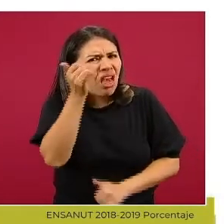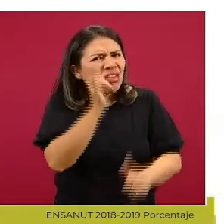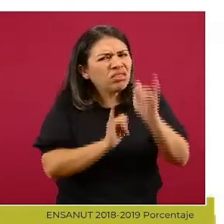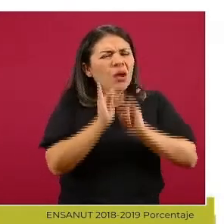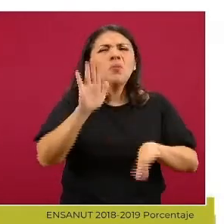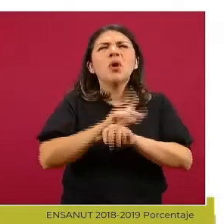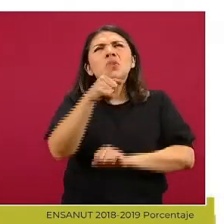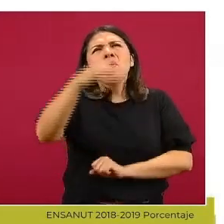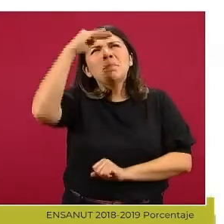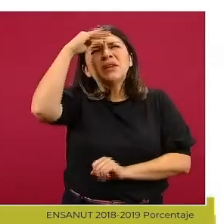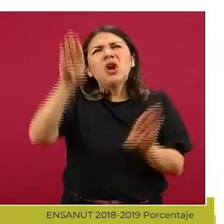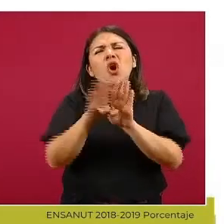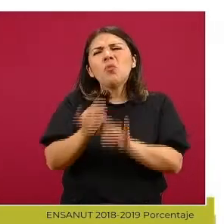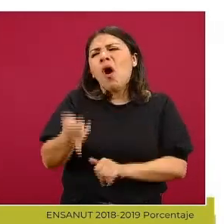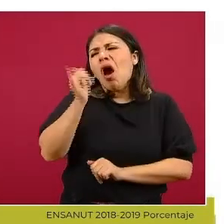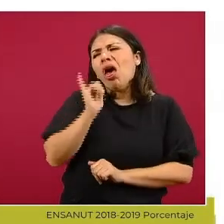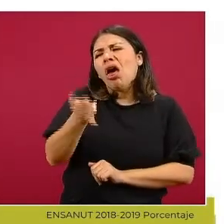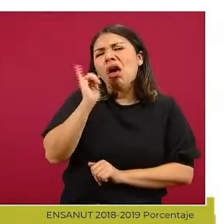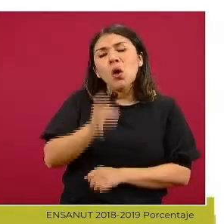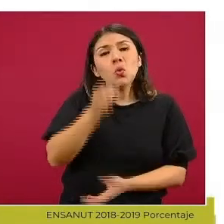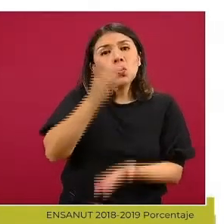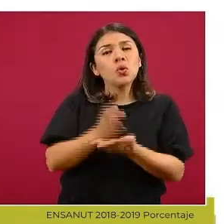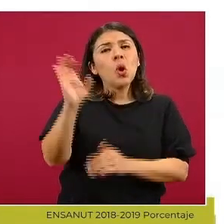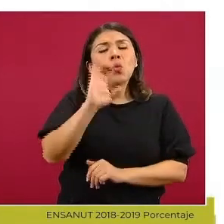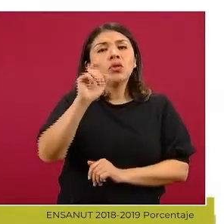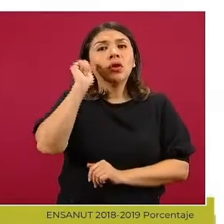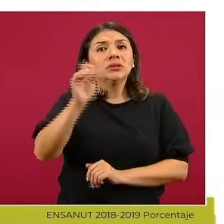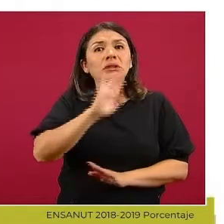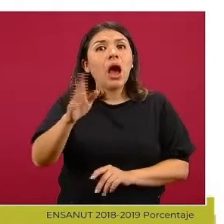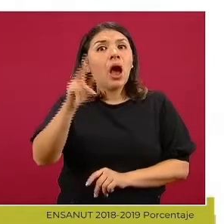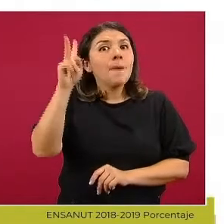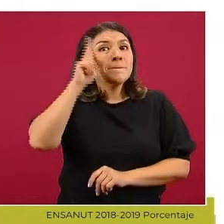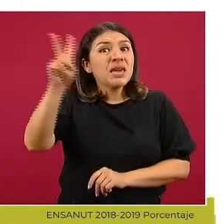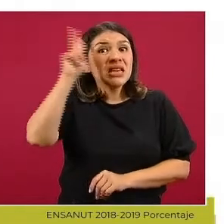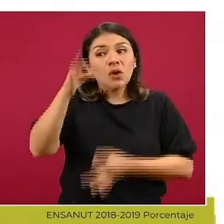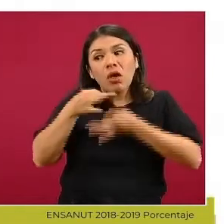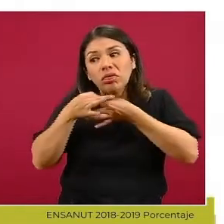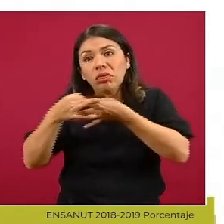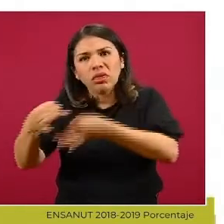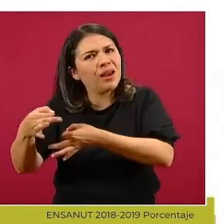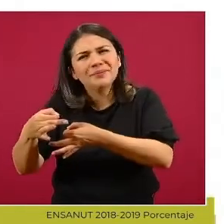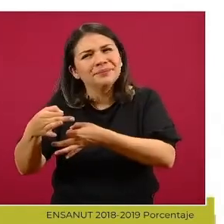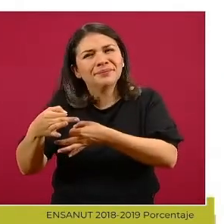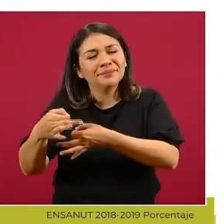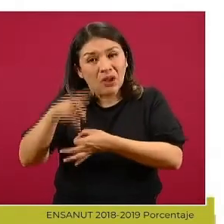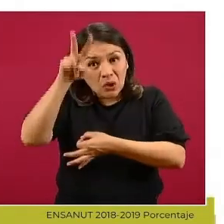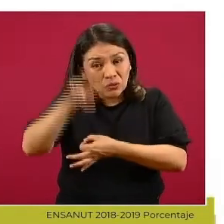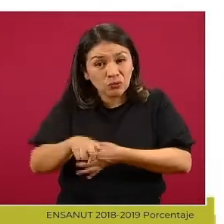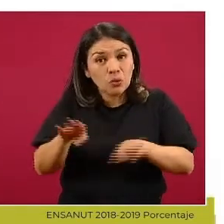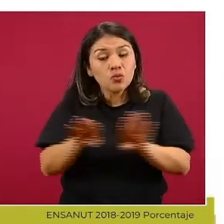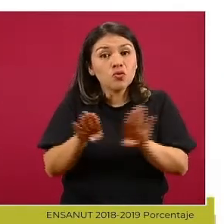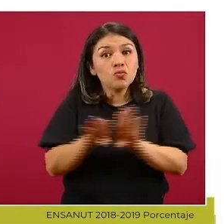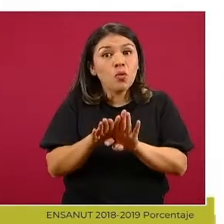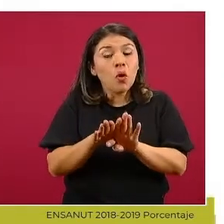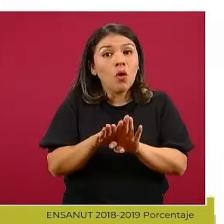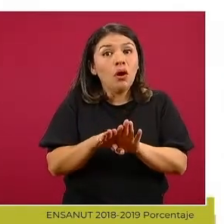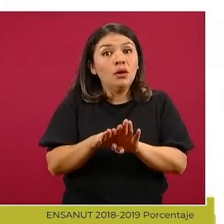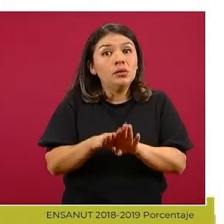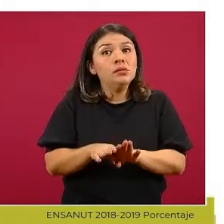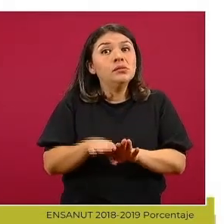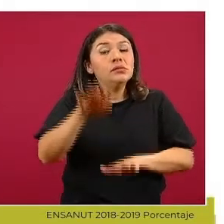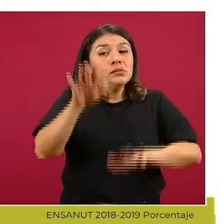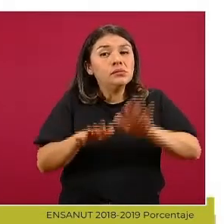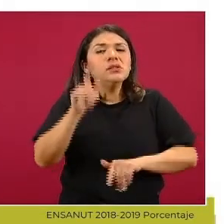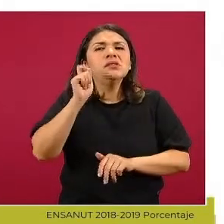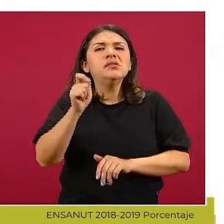el problema del consumo de alcohol solamente es cuando ya alguien tiene una dependencia. La forma de consumir de muchas veces